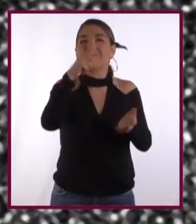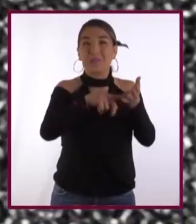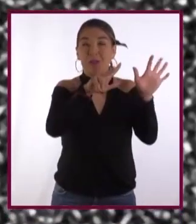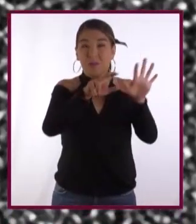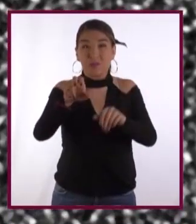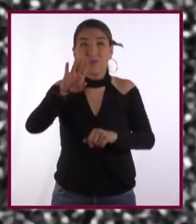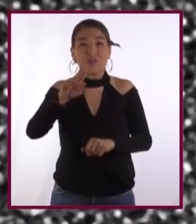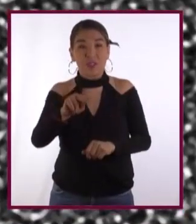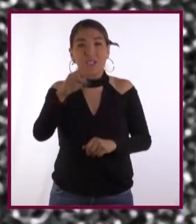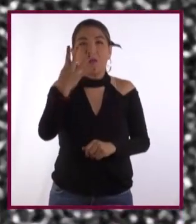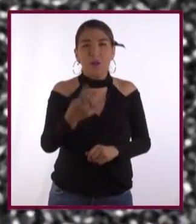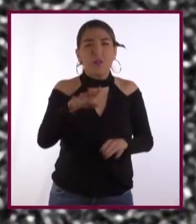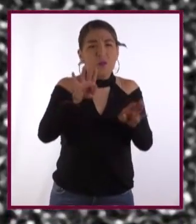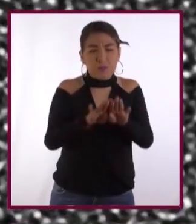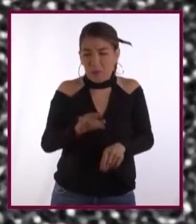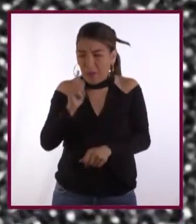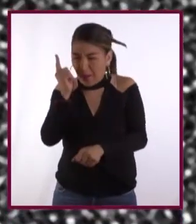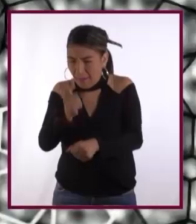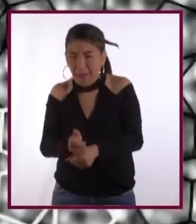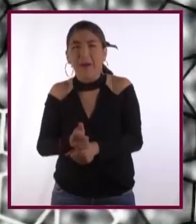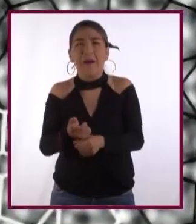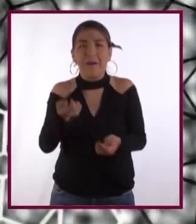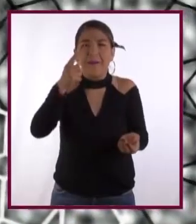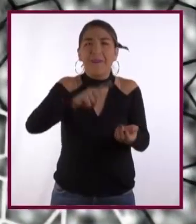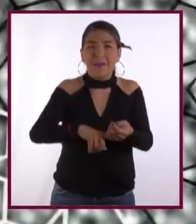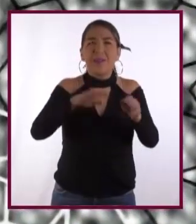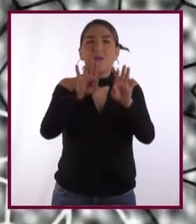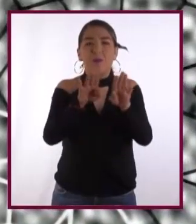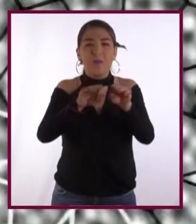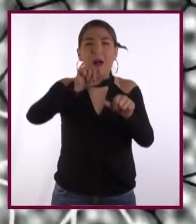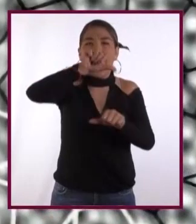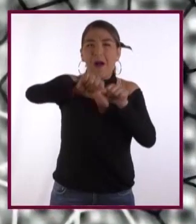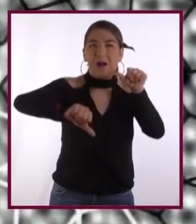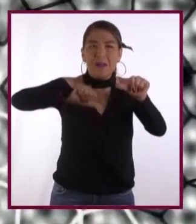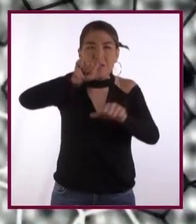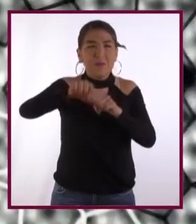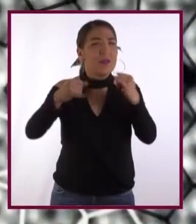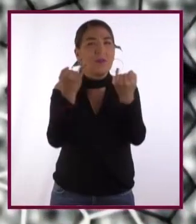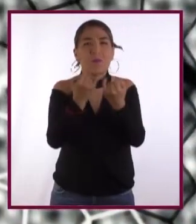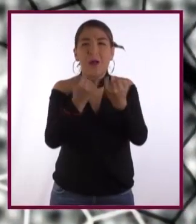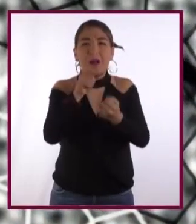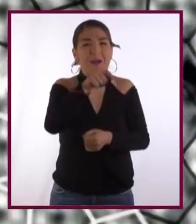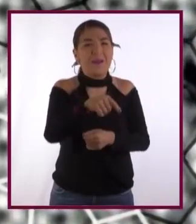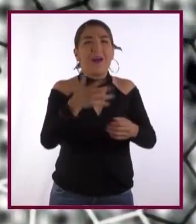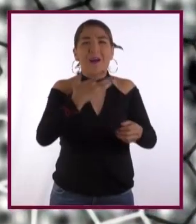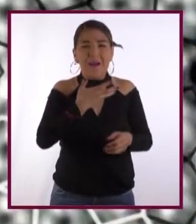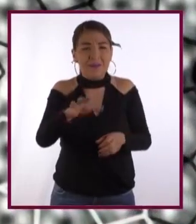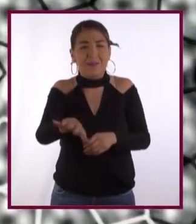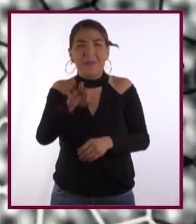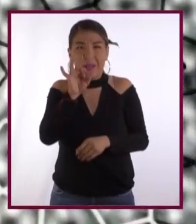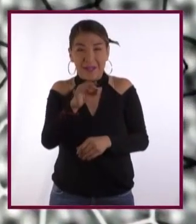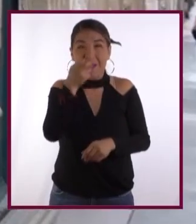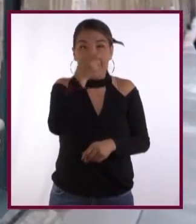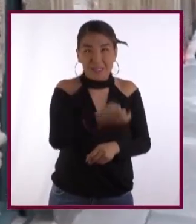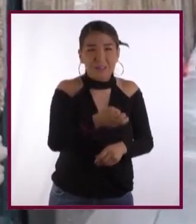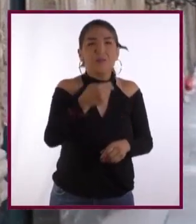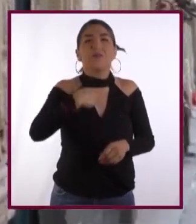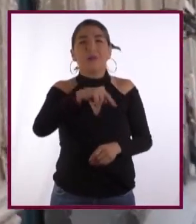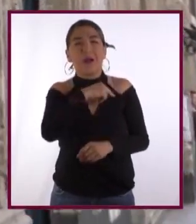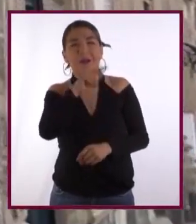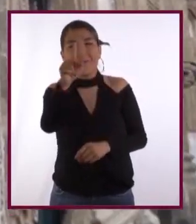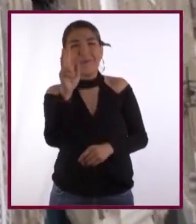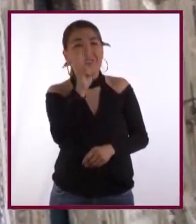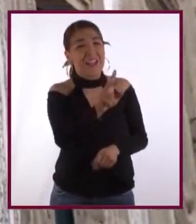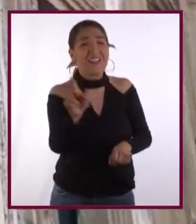pues en 1984 se encontraron patrones similares en el acomodo de los átomos de los cuasicristales. Es así